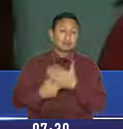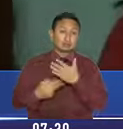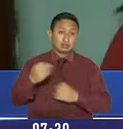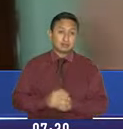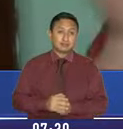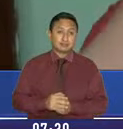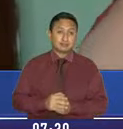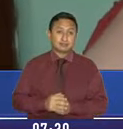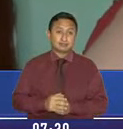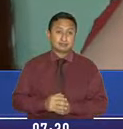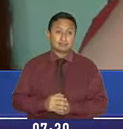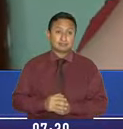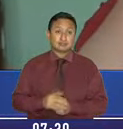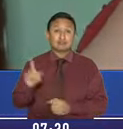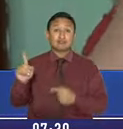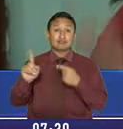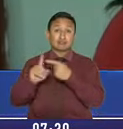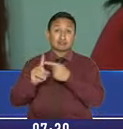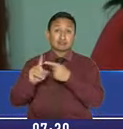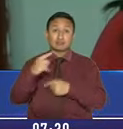dice, mamá, papá,